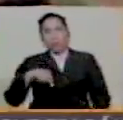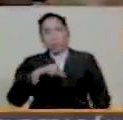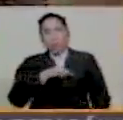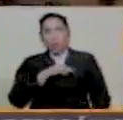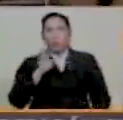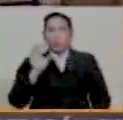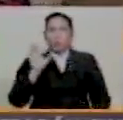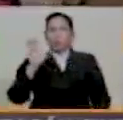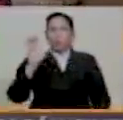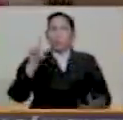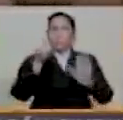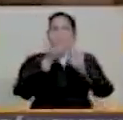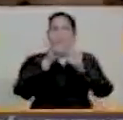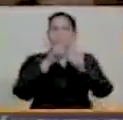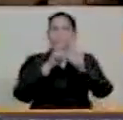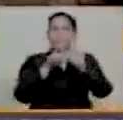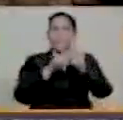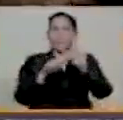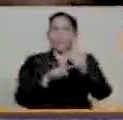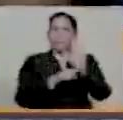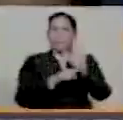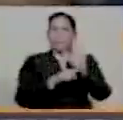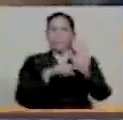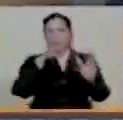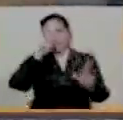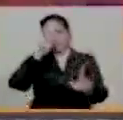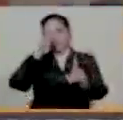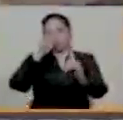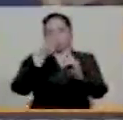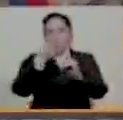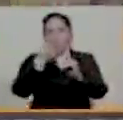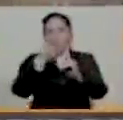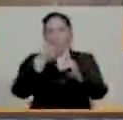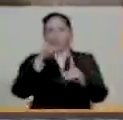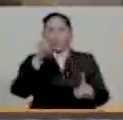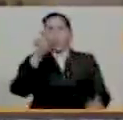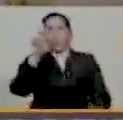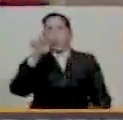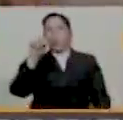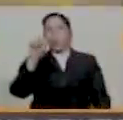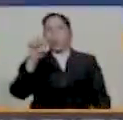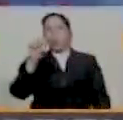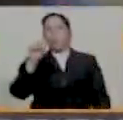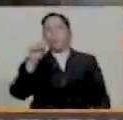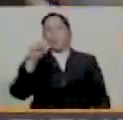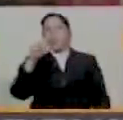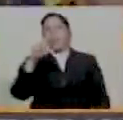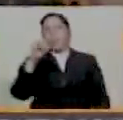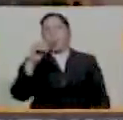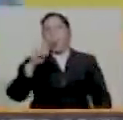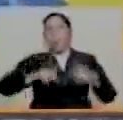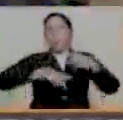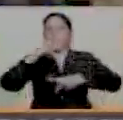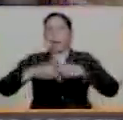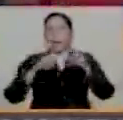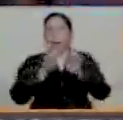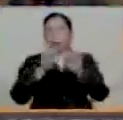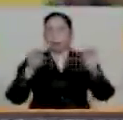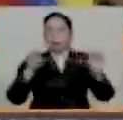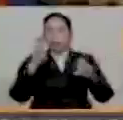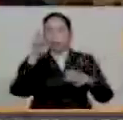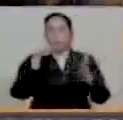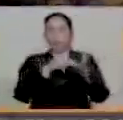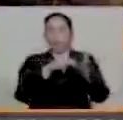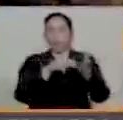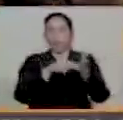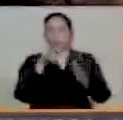cumple con las metas que ha fijado la UNESCO, el Plan Educativo 2030, cuando en la Carta